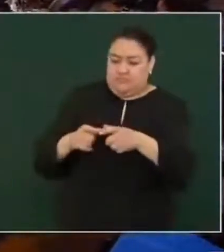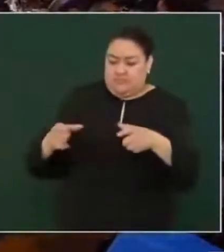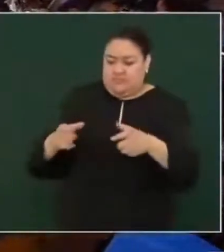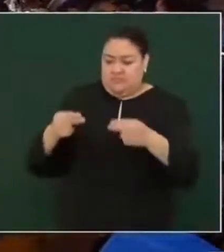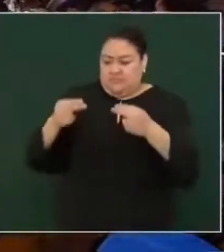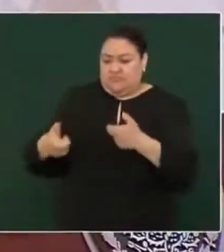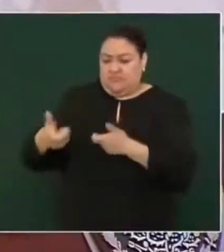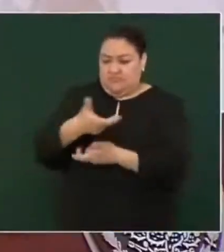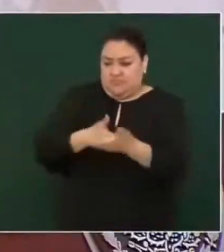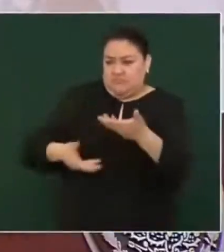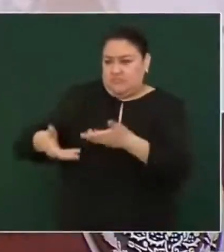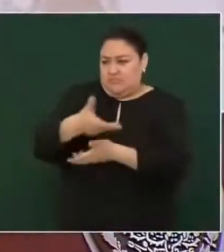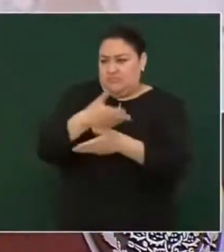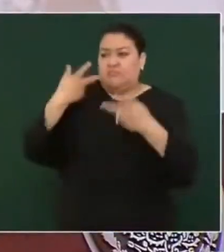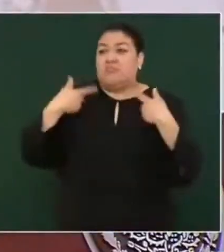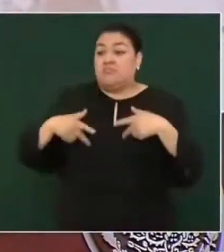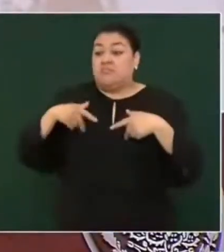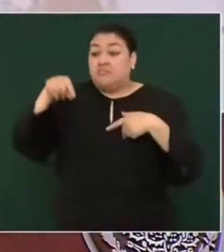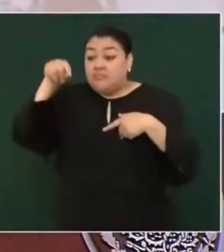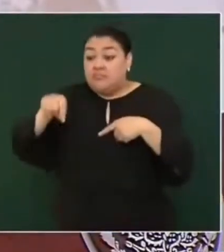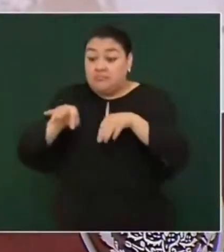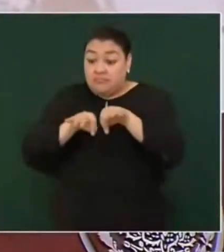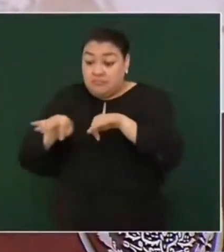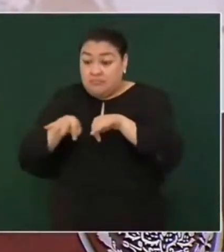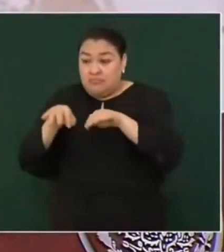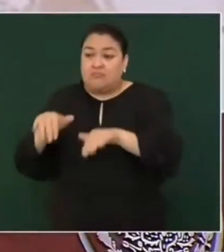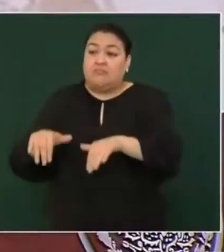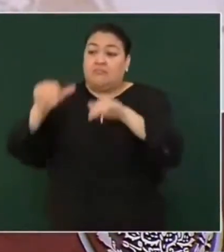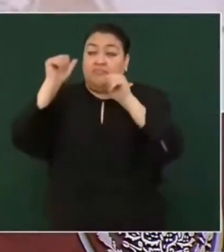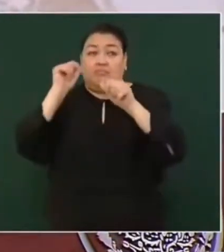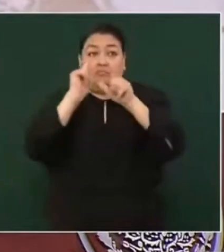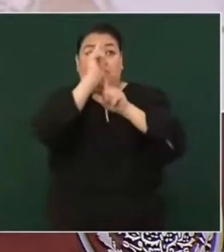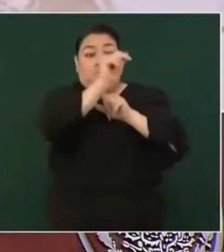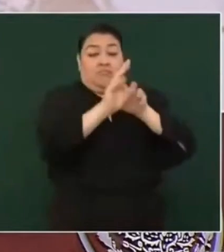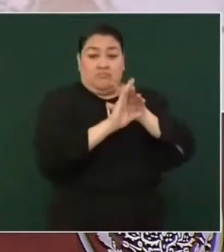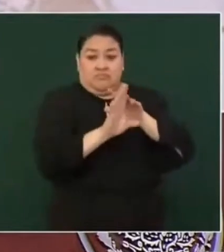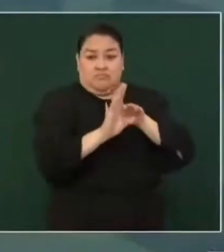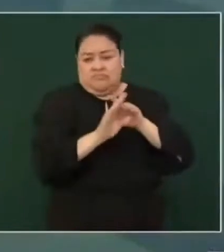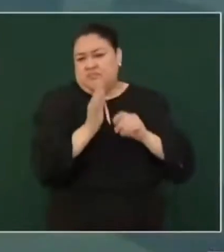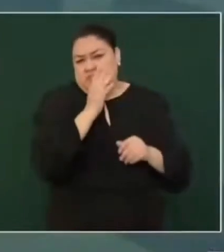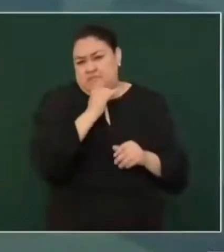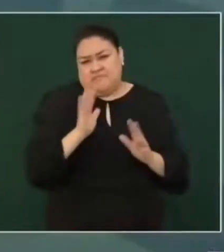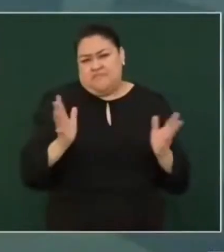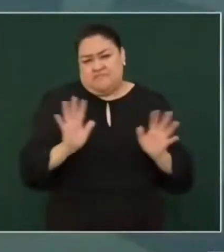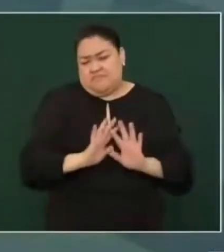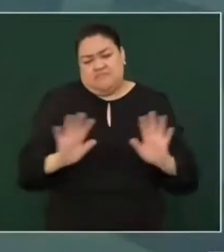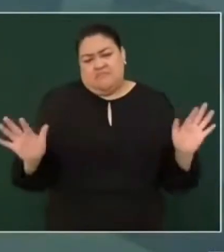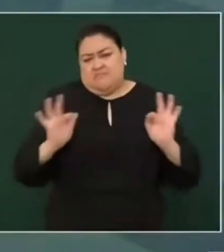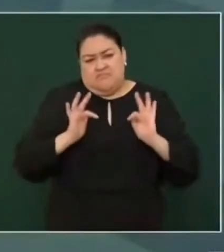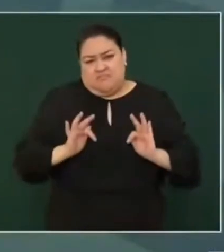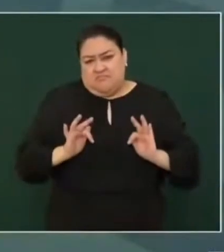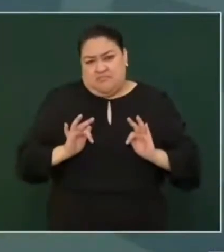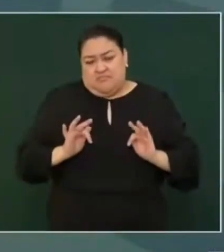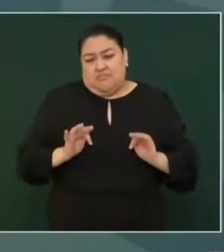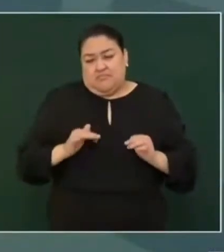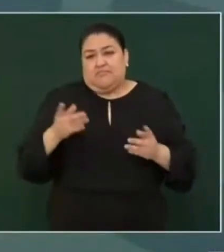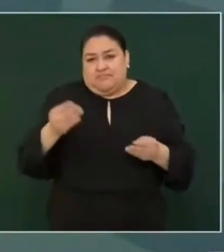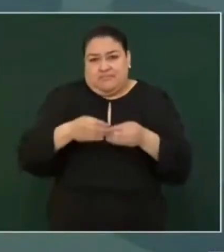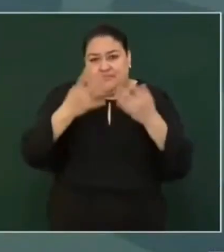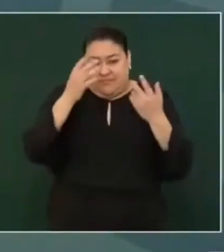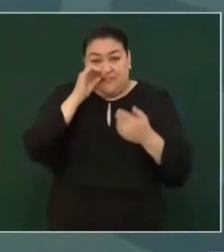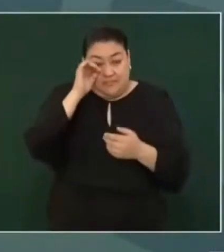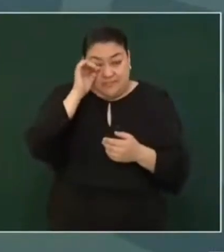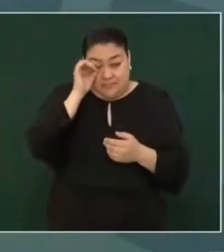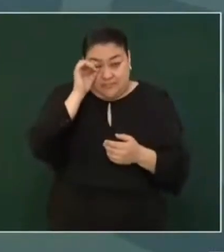ya la gente no va a emigrar. Pues sí,